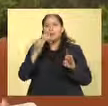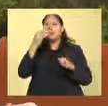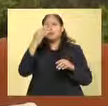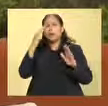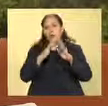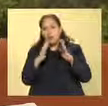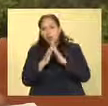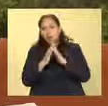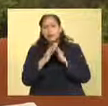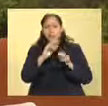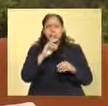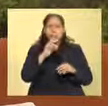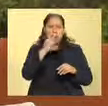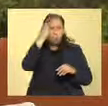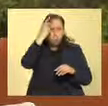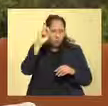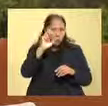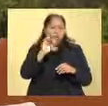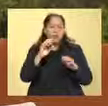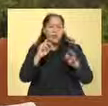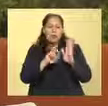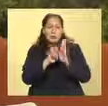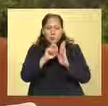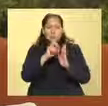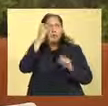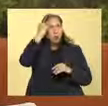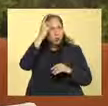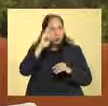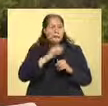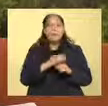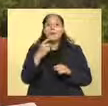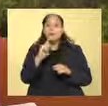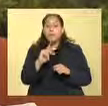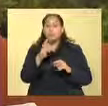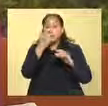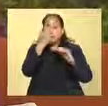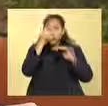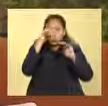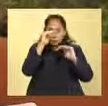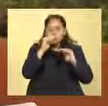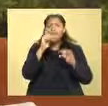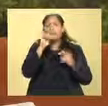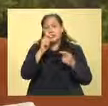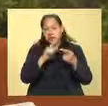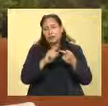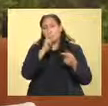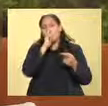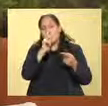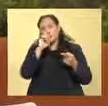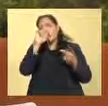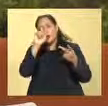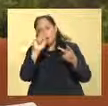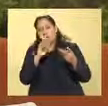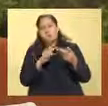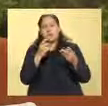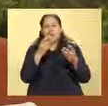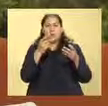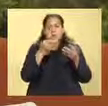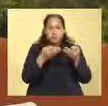mejor vives en casa propia o en departamento propio, pero bueno, los gastos fijos de cajón son esos, ¿no? Luz,